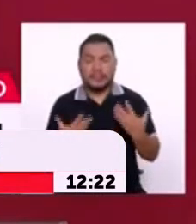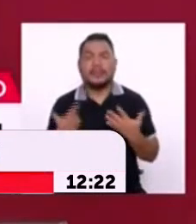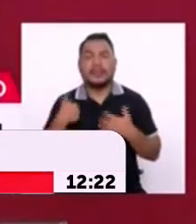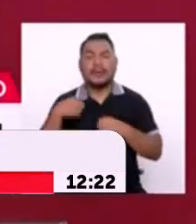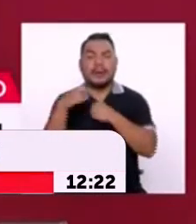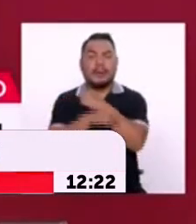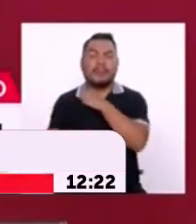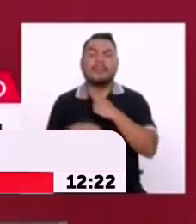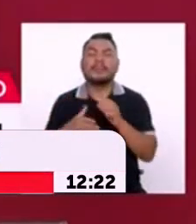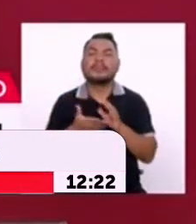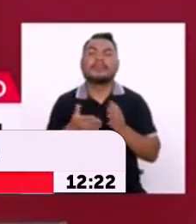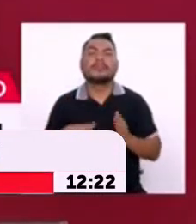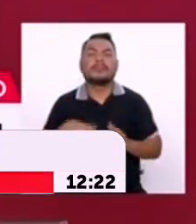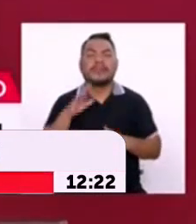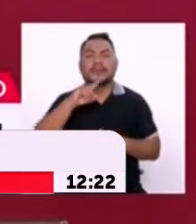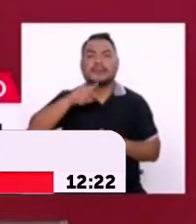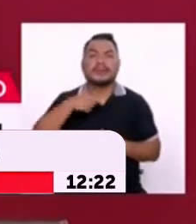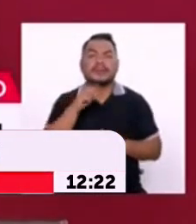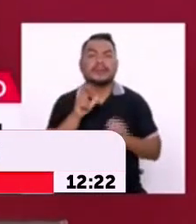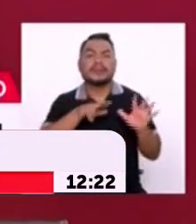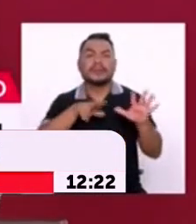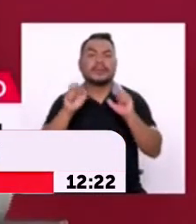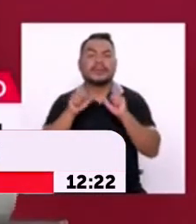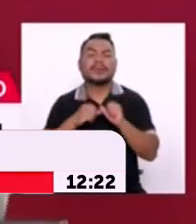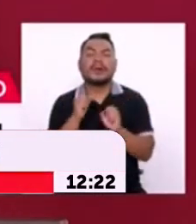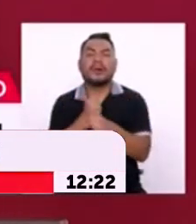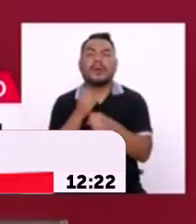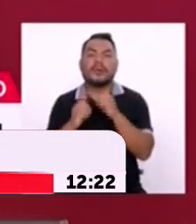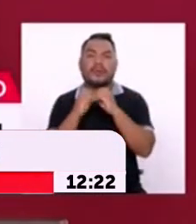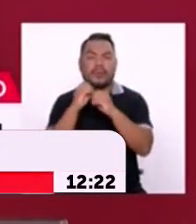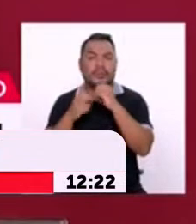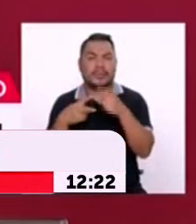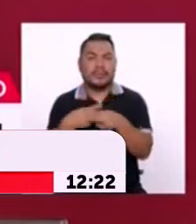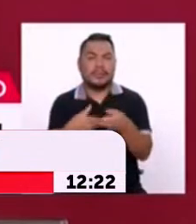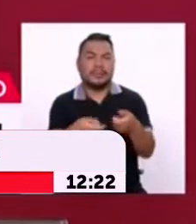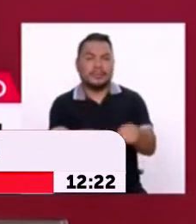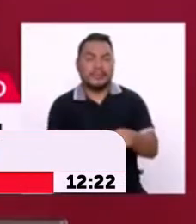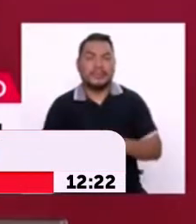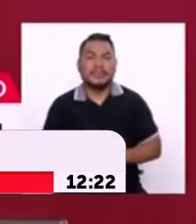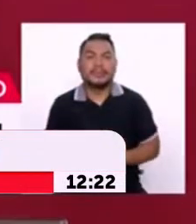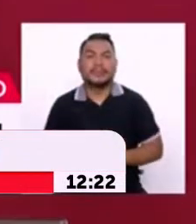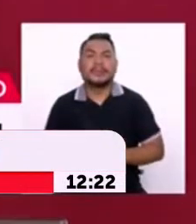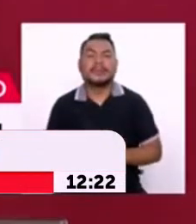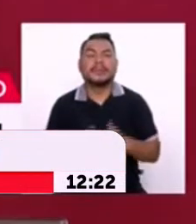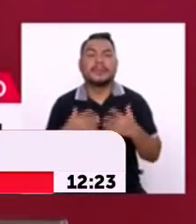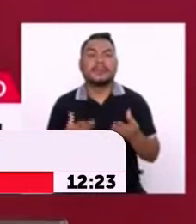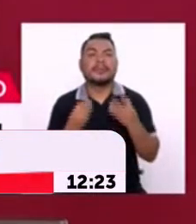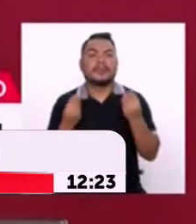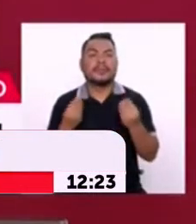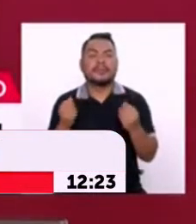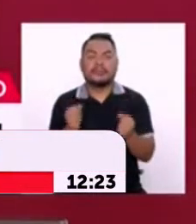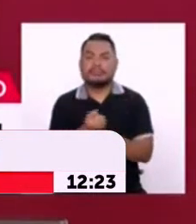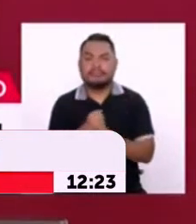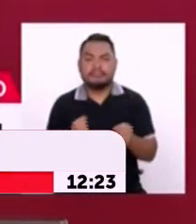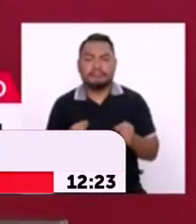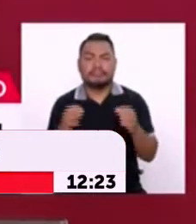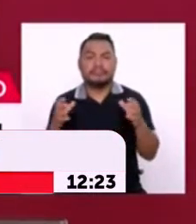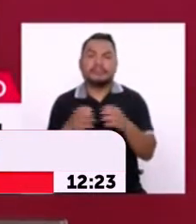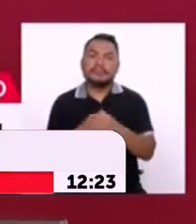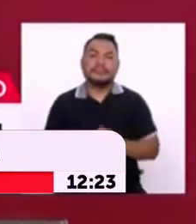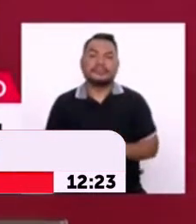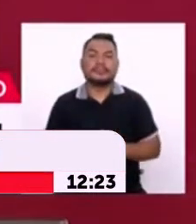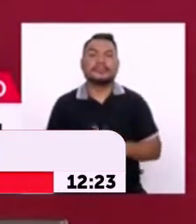Recibimos un país con más de 1.800 obras paralizadas por la